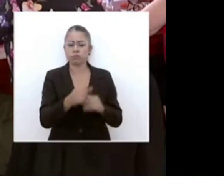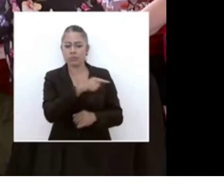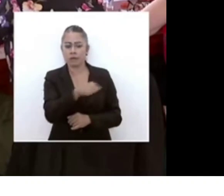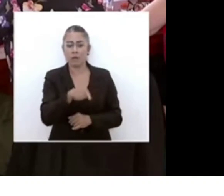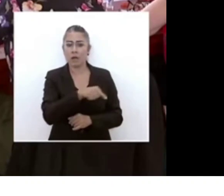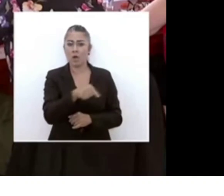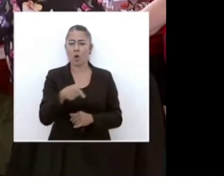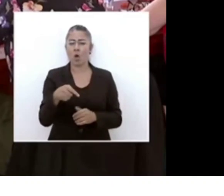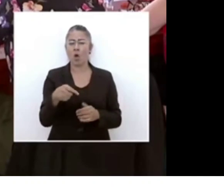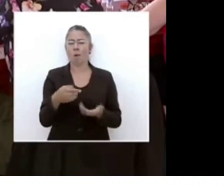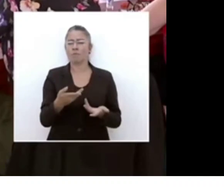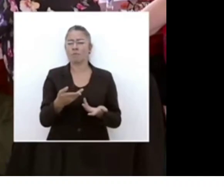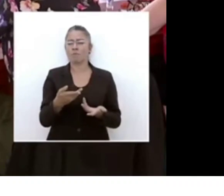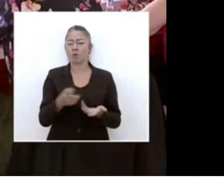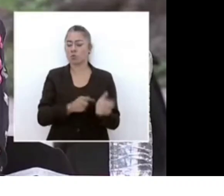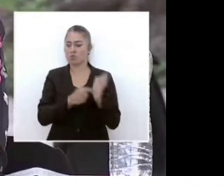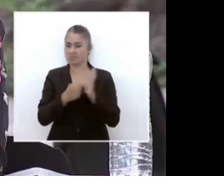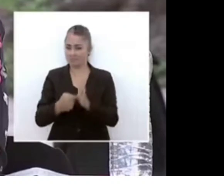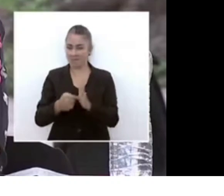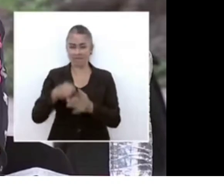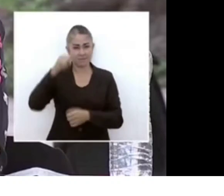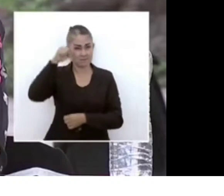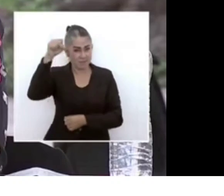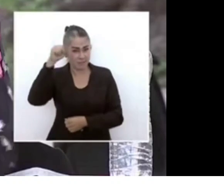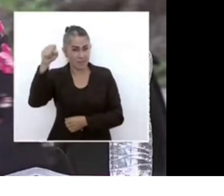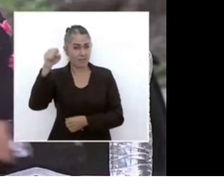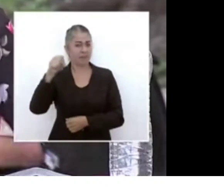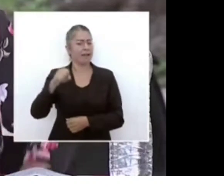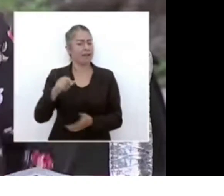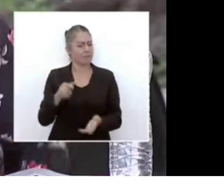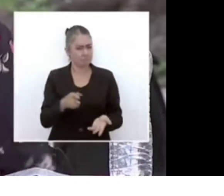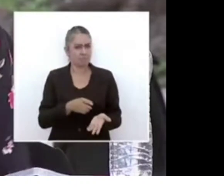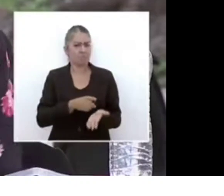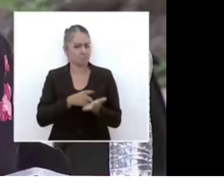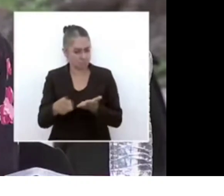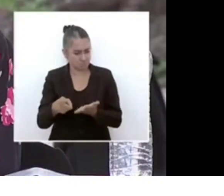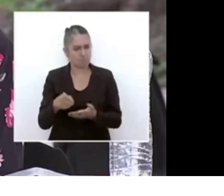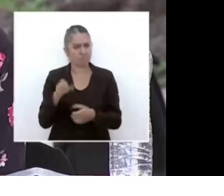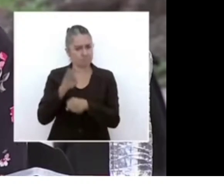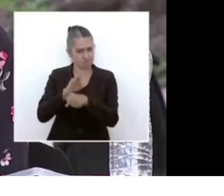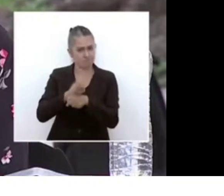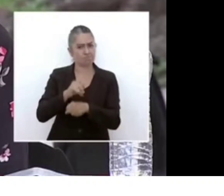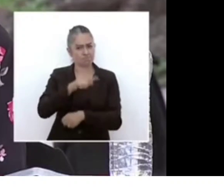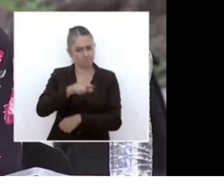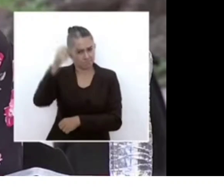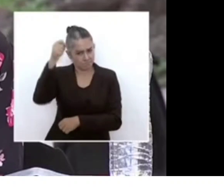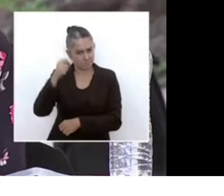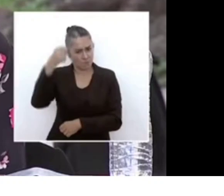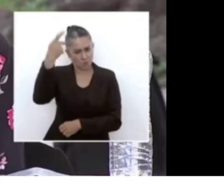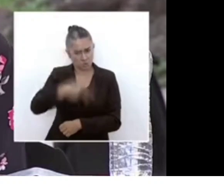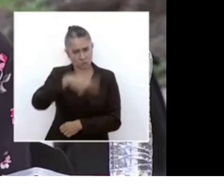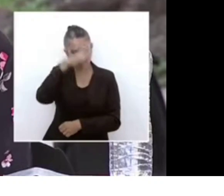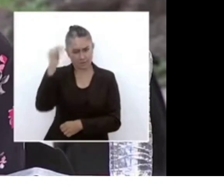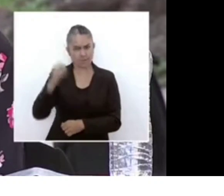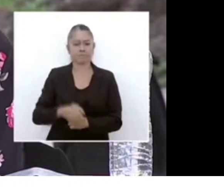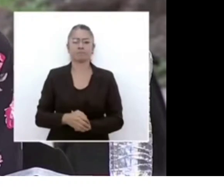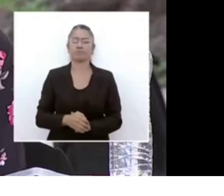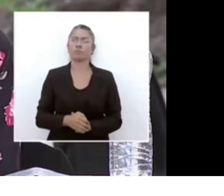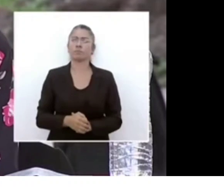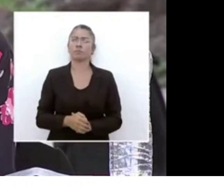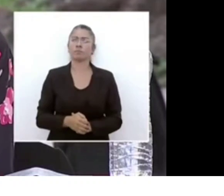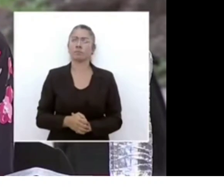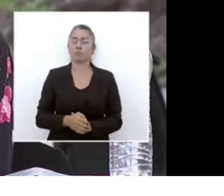sindical en el estado. Adelante. Finalmente, mencionar que de acuerdo a la reforma